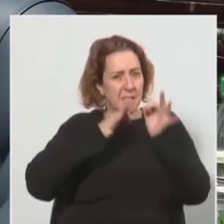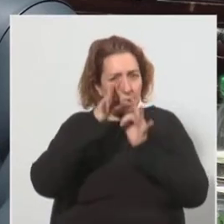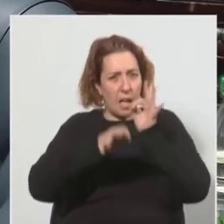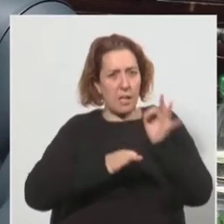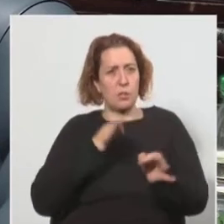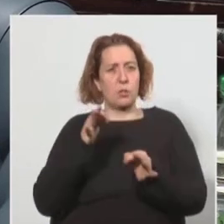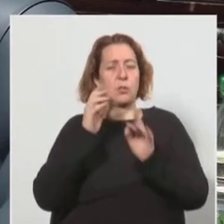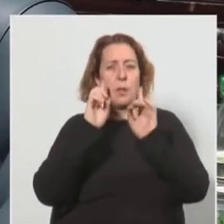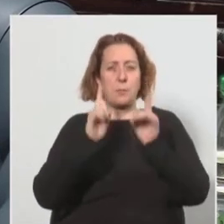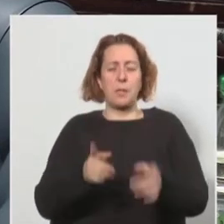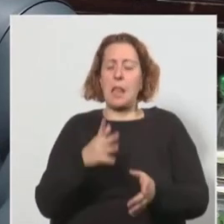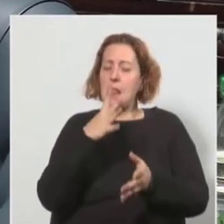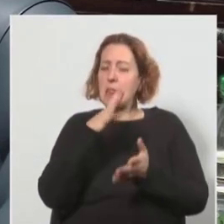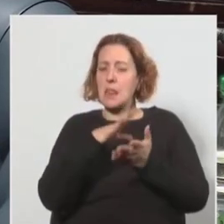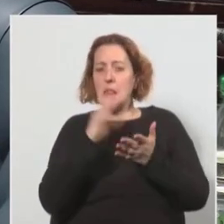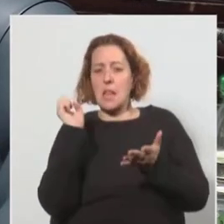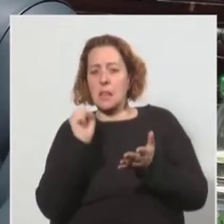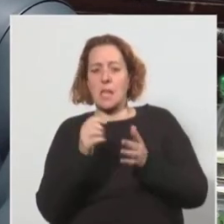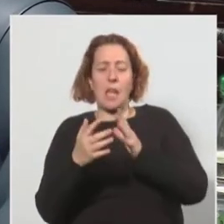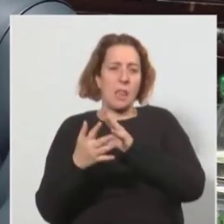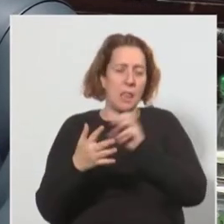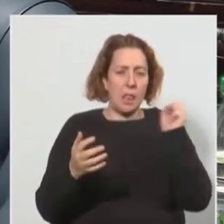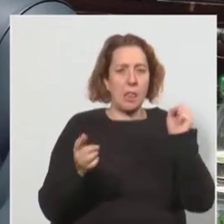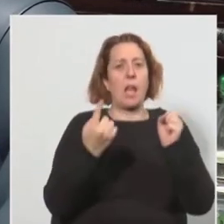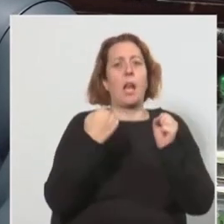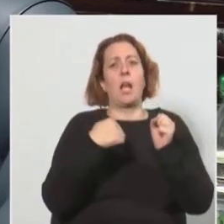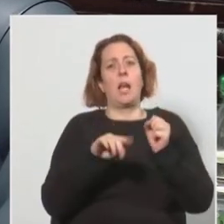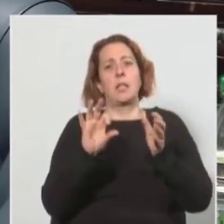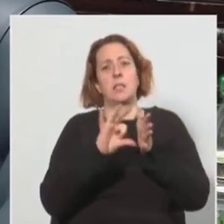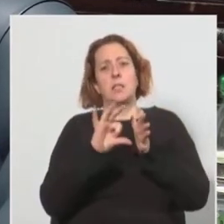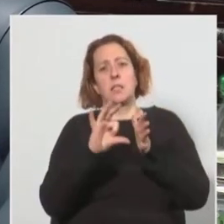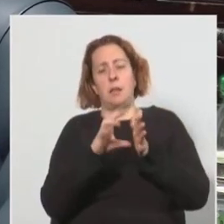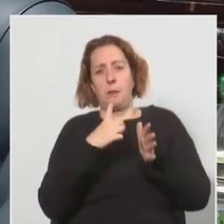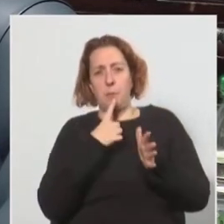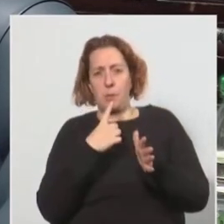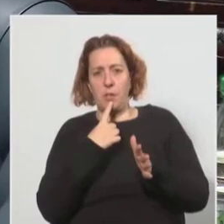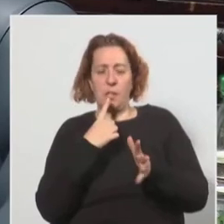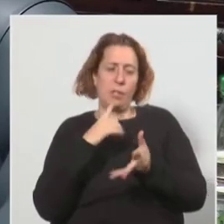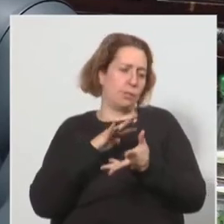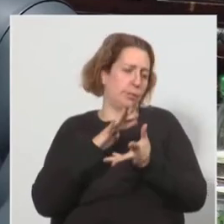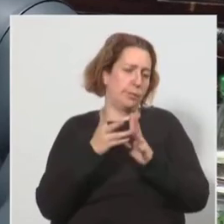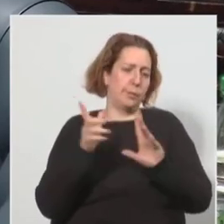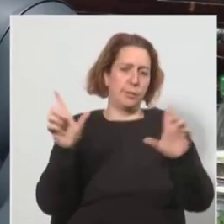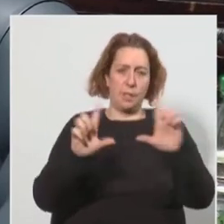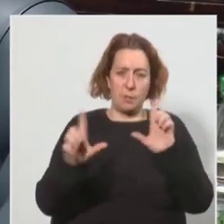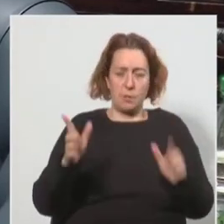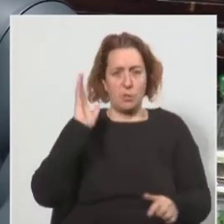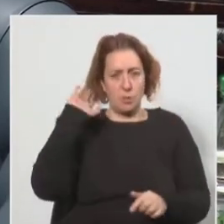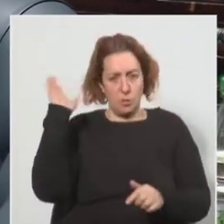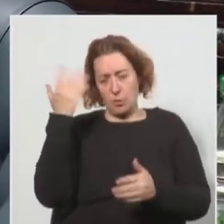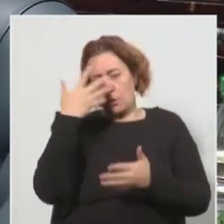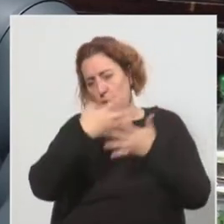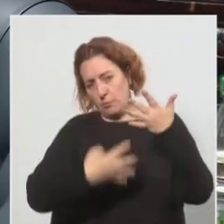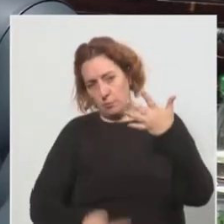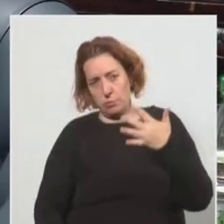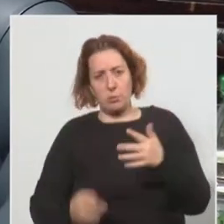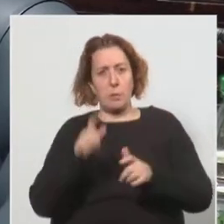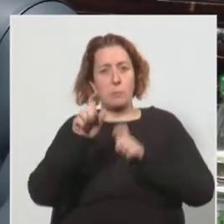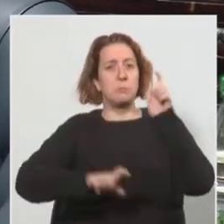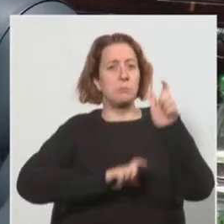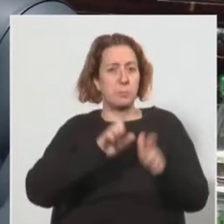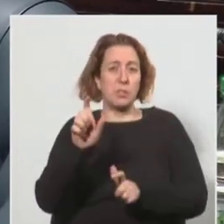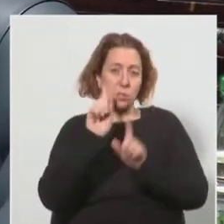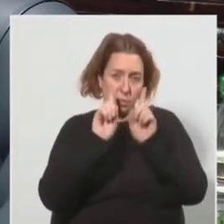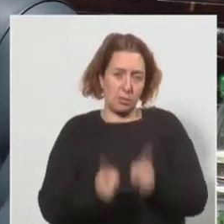comentarios e interpretaciones que el sistema político, los medios y la ciudadanía procuran ante